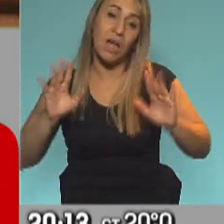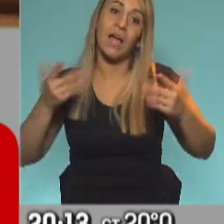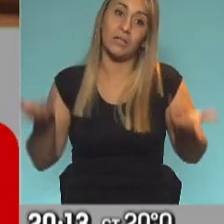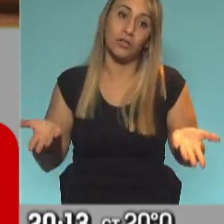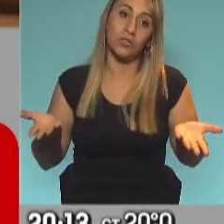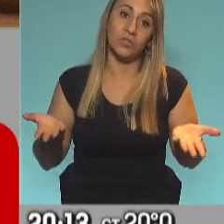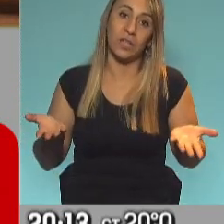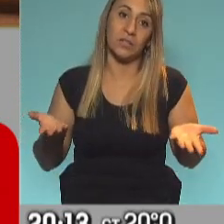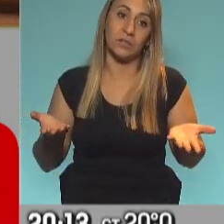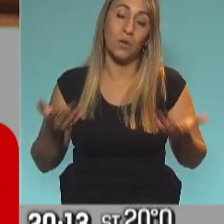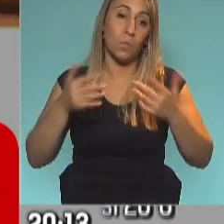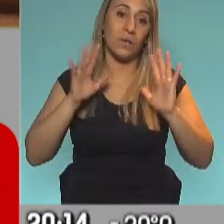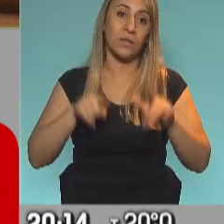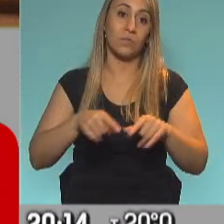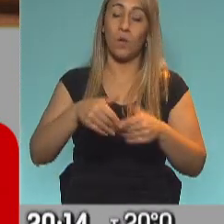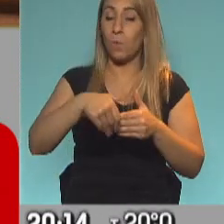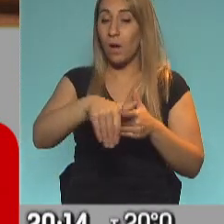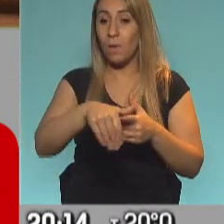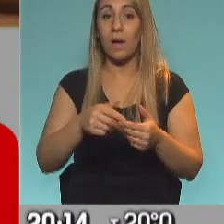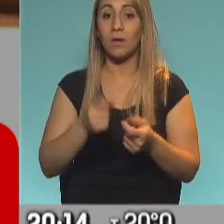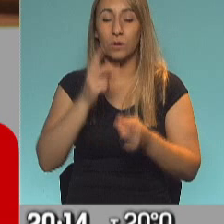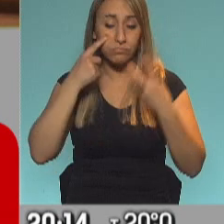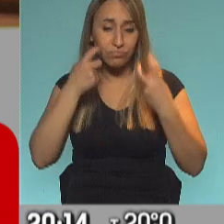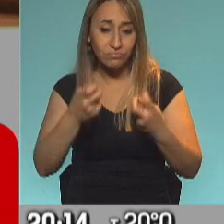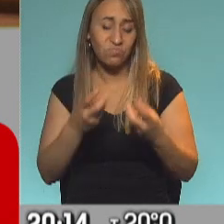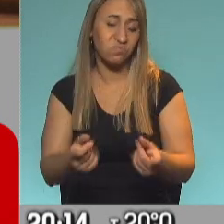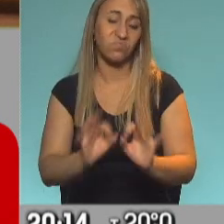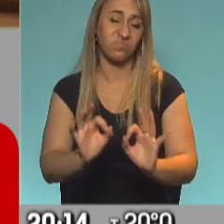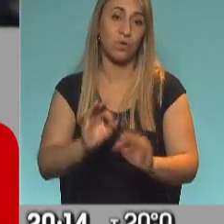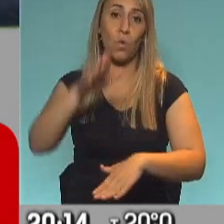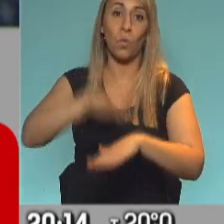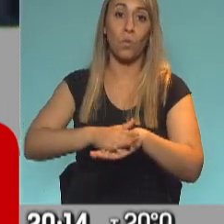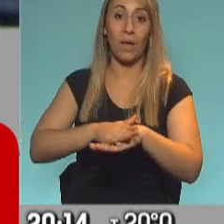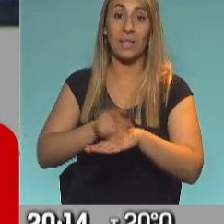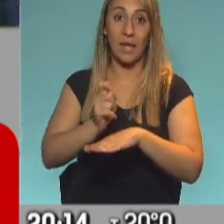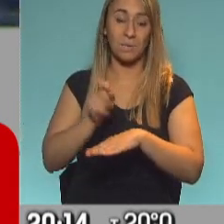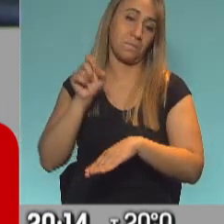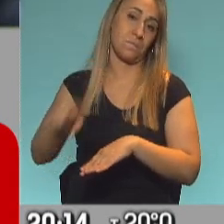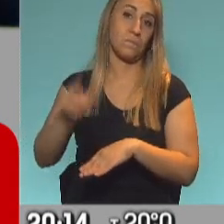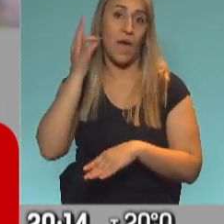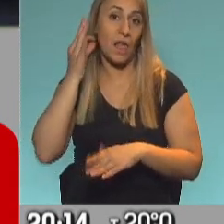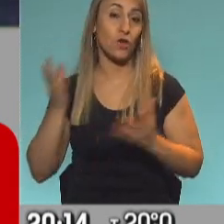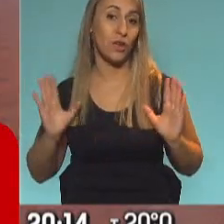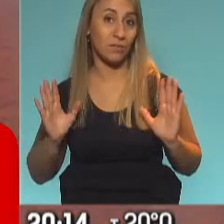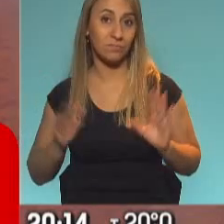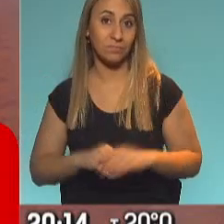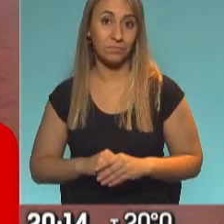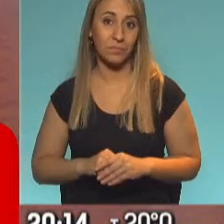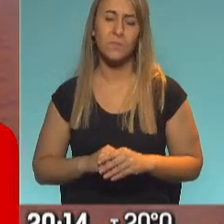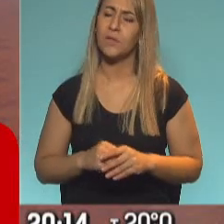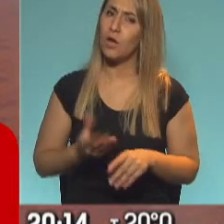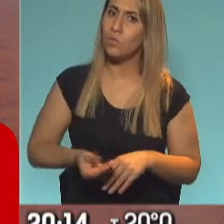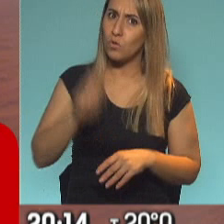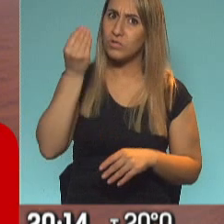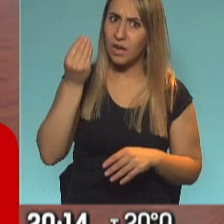causa corre riesgo de cerrarse rápidamente con un solo culpable, Diego Maradona. Bien, perfecto. ¿Cuántas veces, Pablo, en situaciones